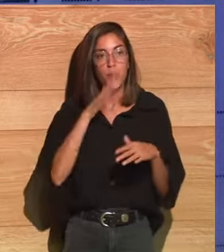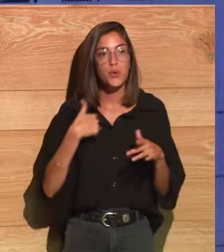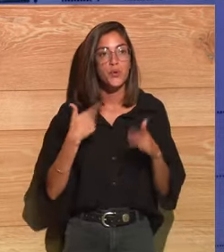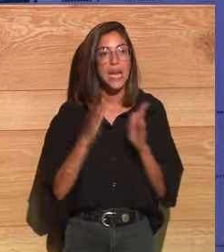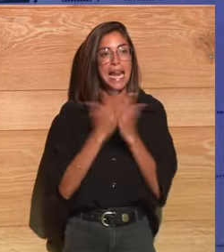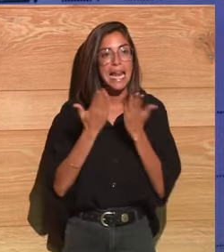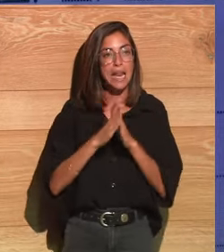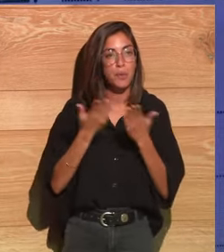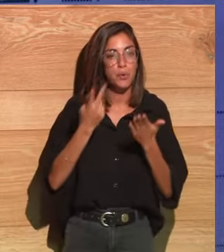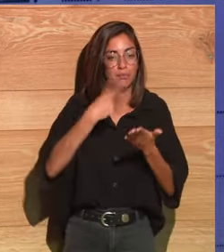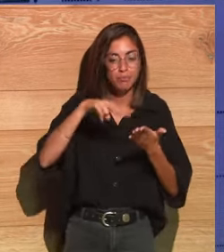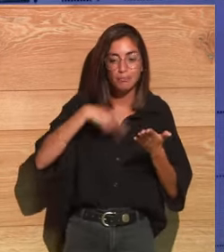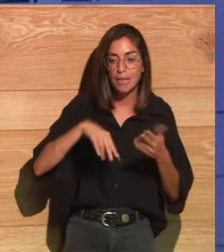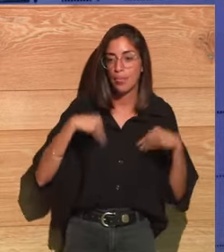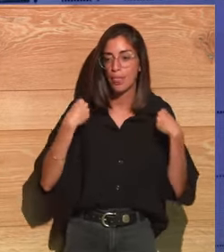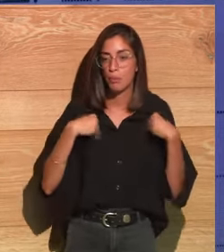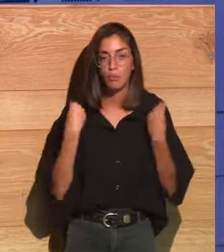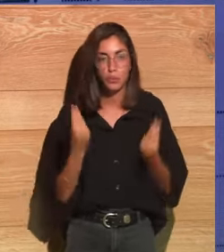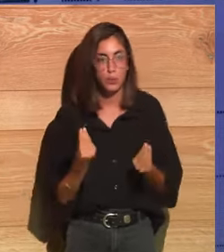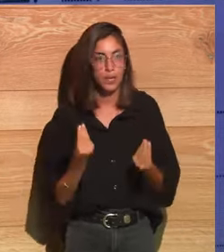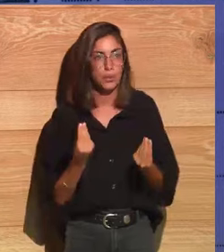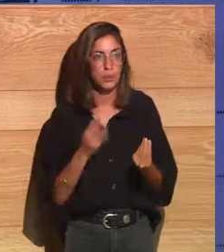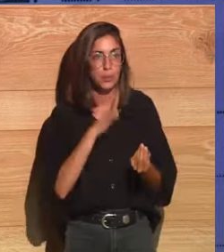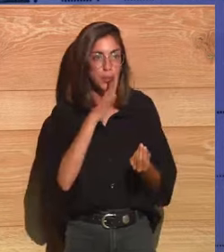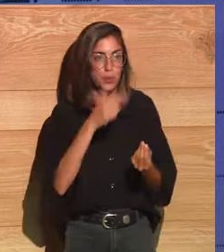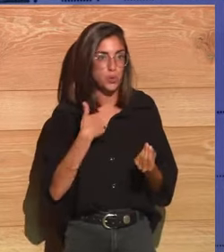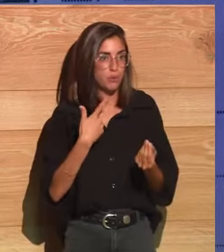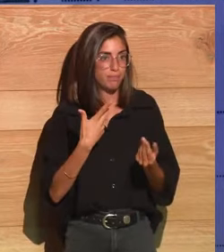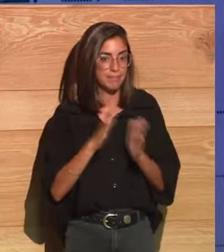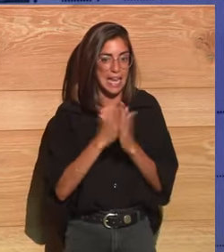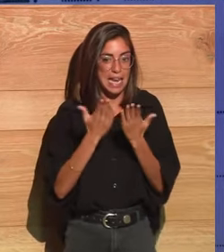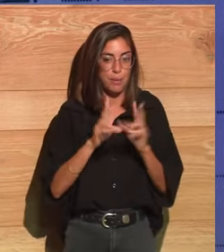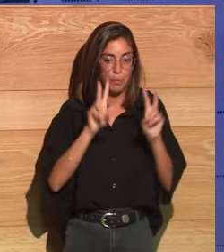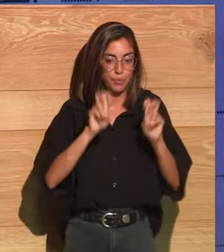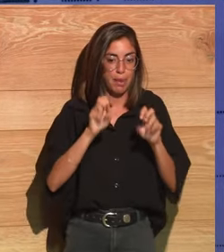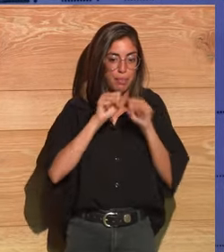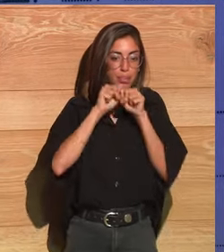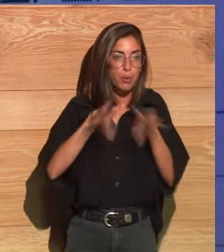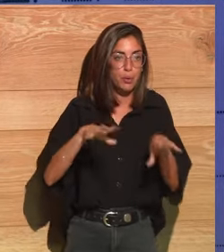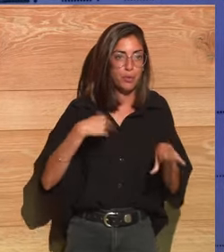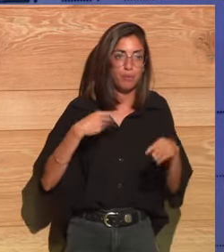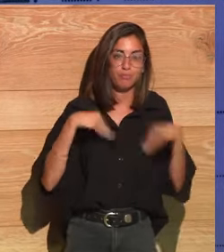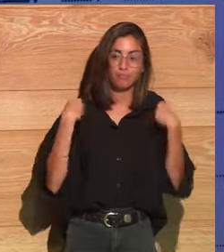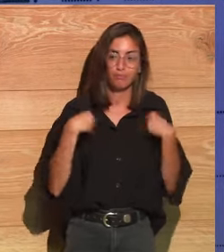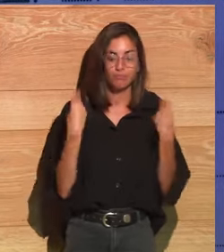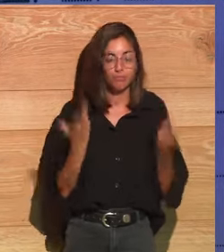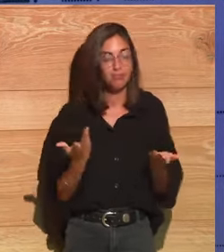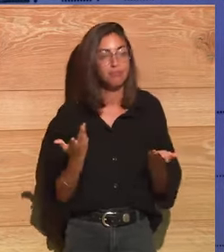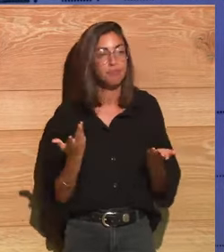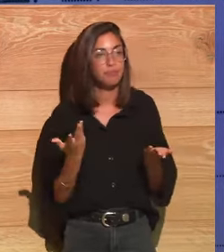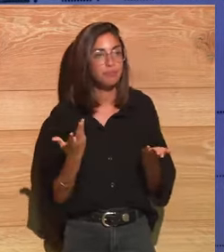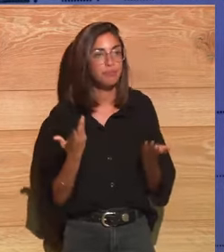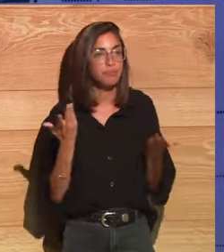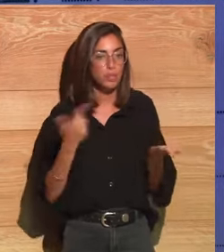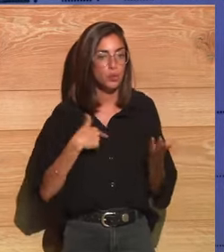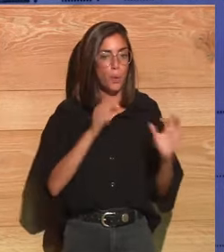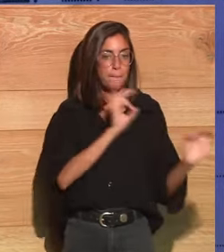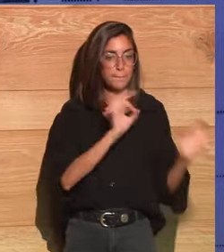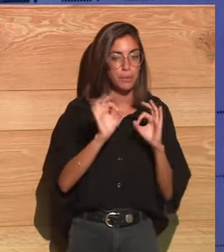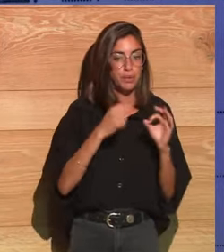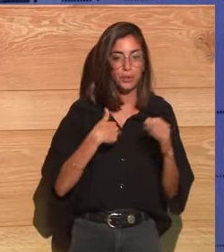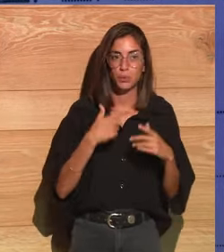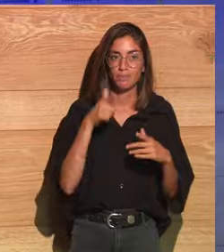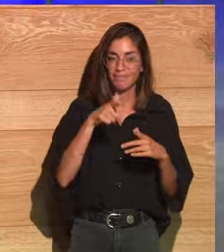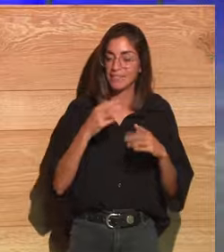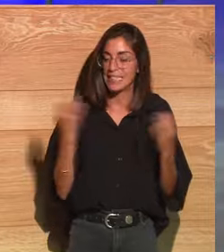muchísimo, y muchísimo, como hacía mucho tiempo que no disfrutaba un libro de divulgación. Claro, yo estaba preparando, digo, tienes que arrancar